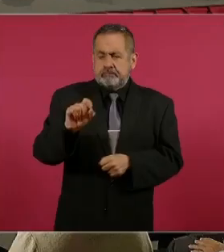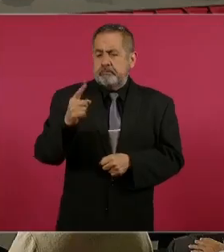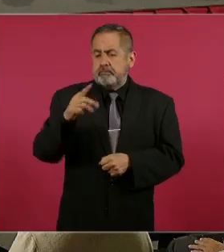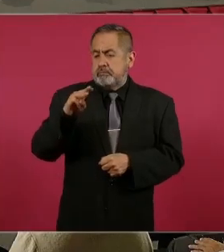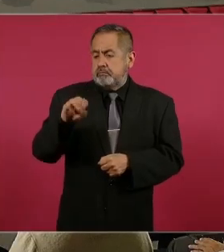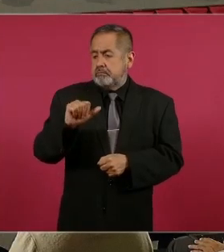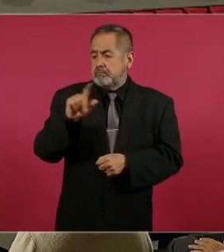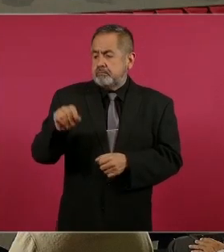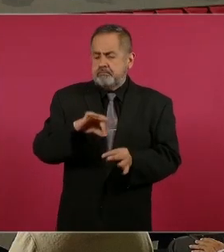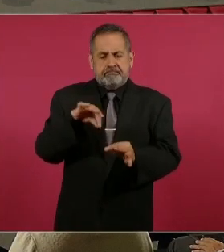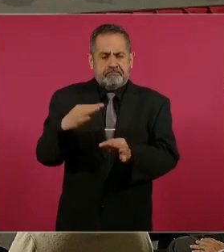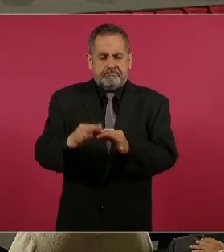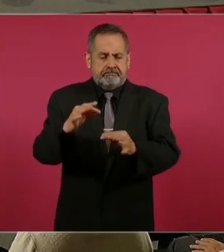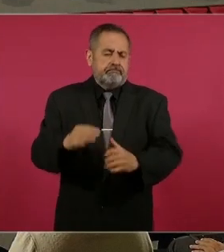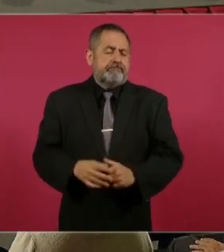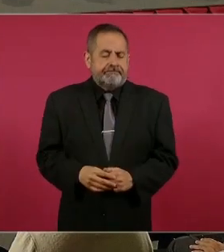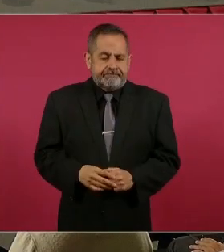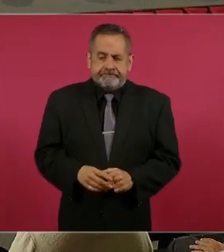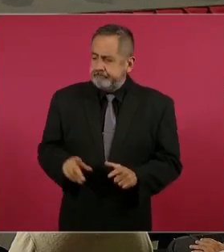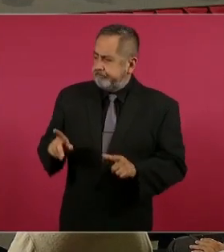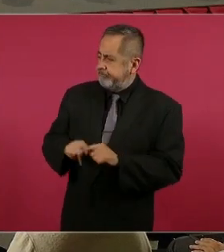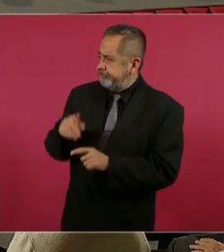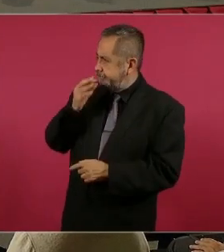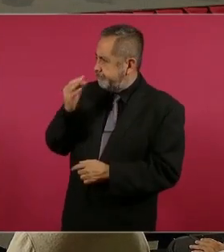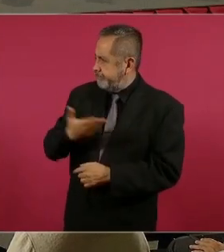la información por el día de hoy, señor presidente. Muchas gracias.